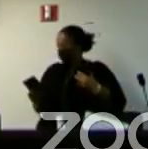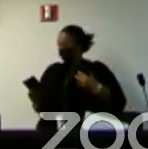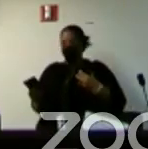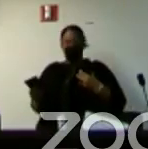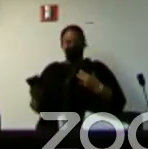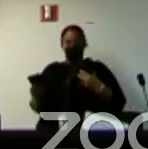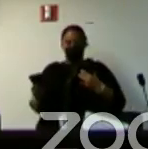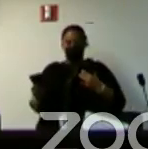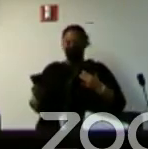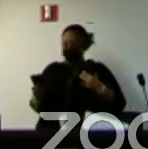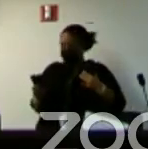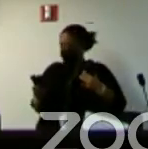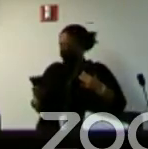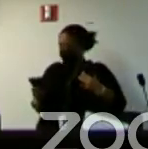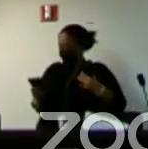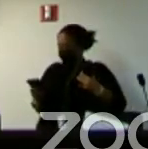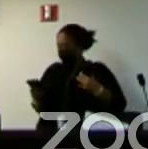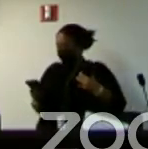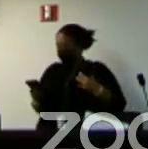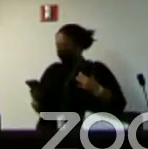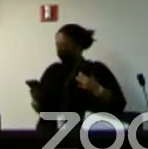Sí, sí. Esa unidad salió...